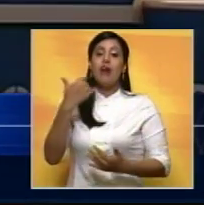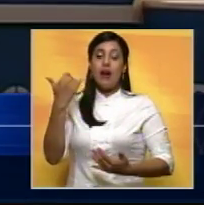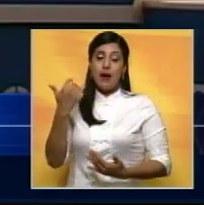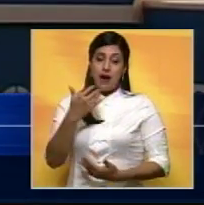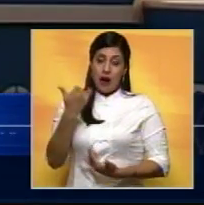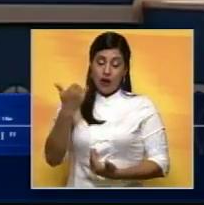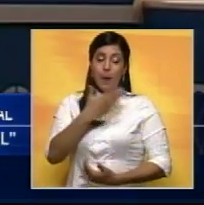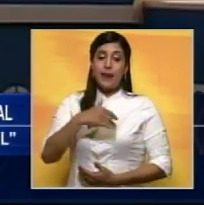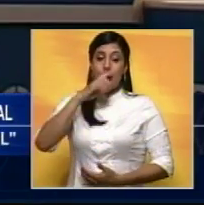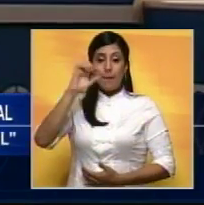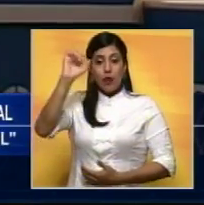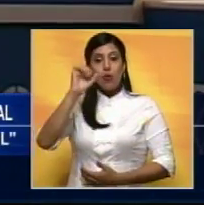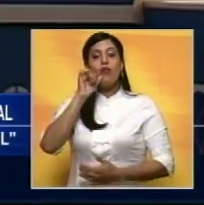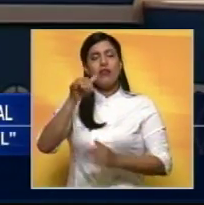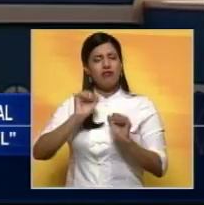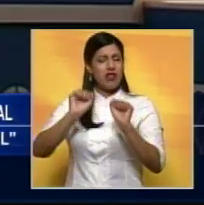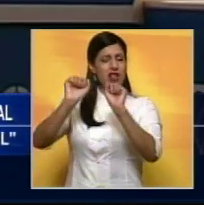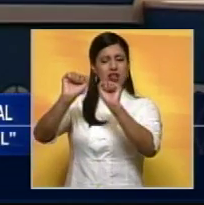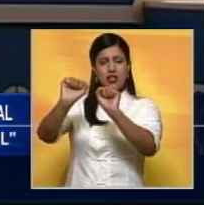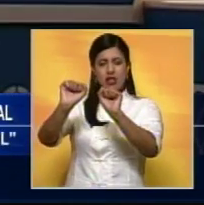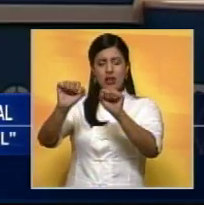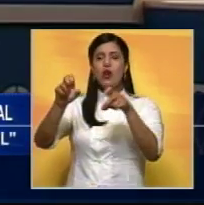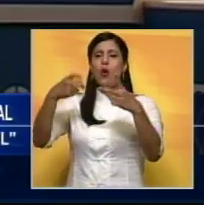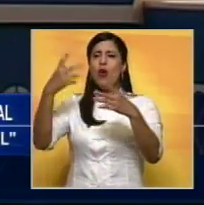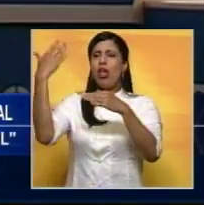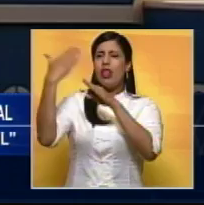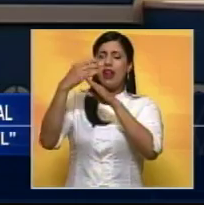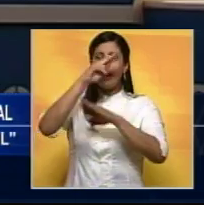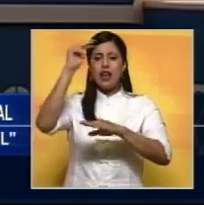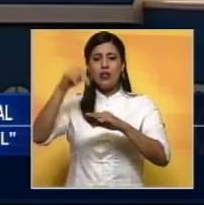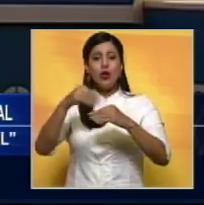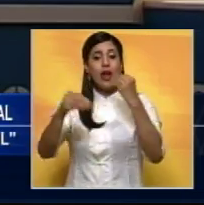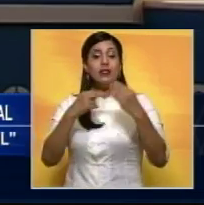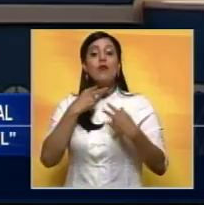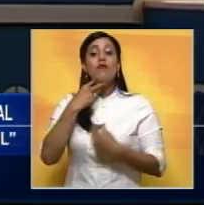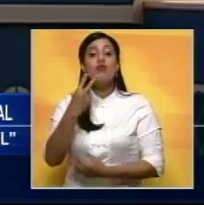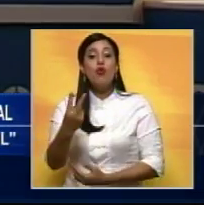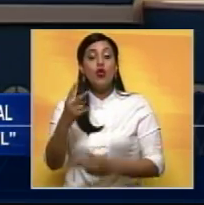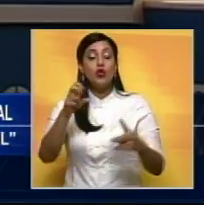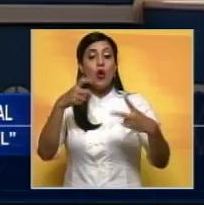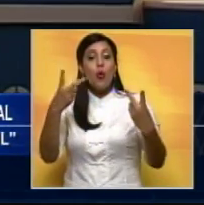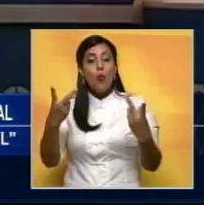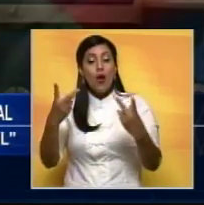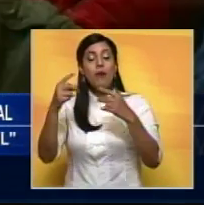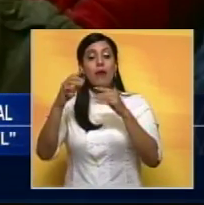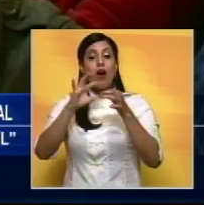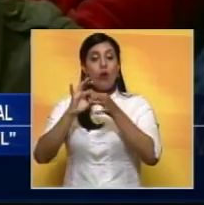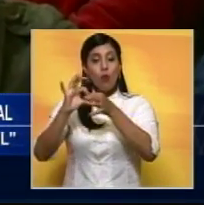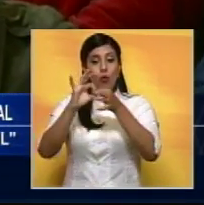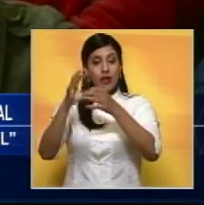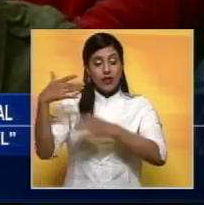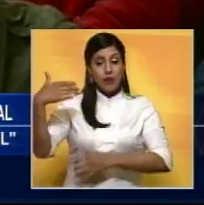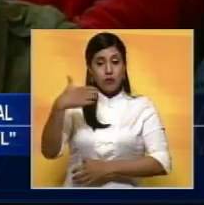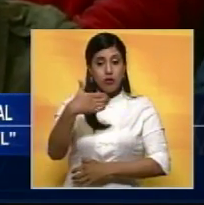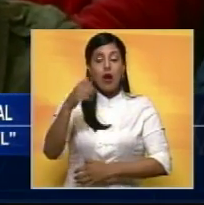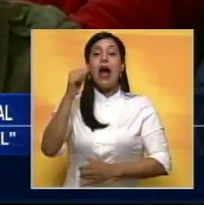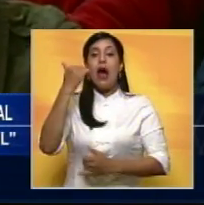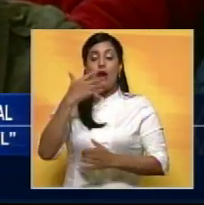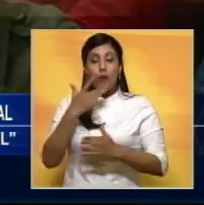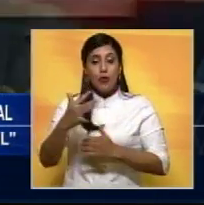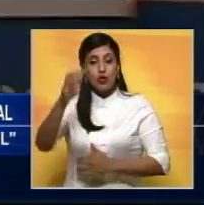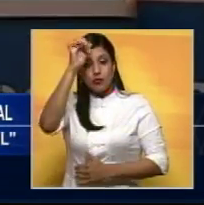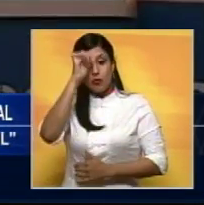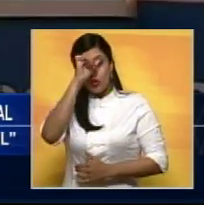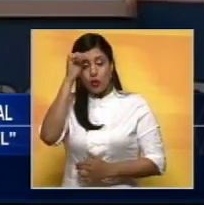del Estado venezolano rechazó la convocatoria del plantón nacional hecha por voceros de la Mesa de la Unidad Democrática. Finalmente anunció que para el